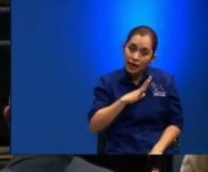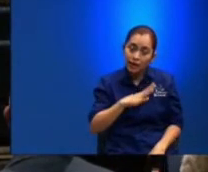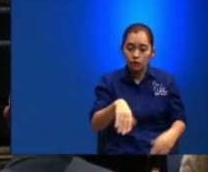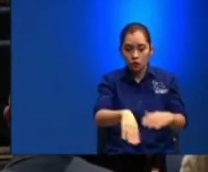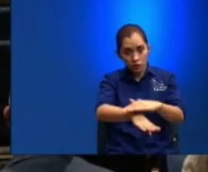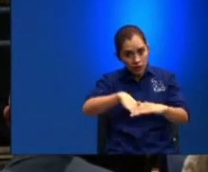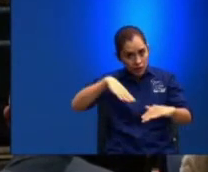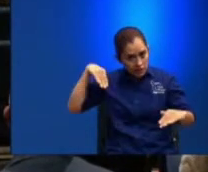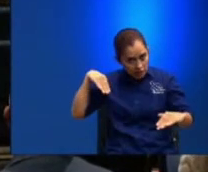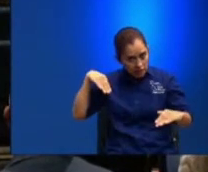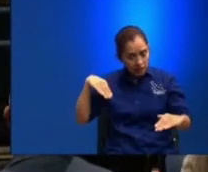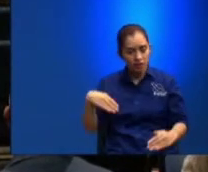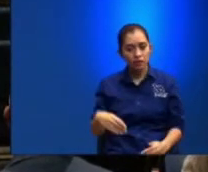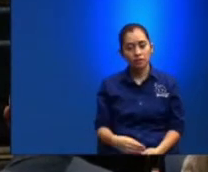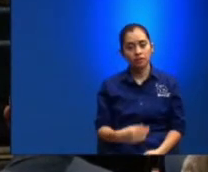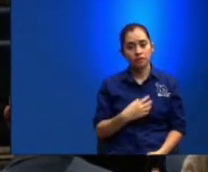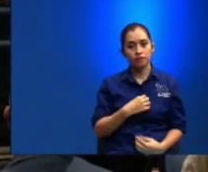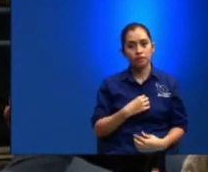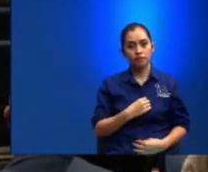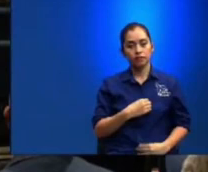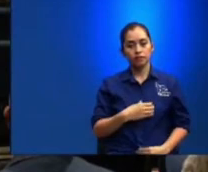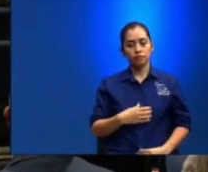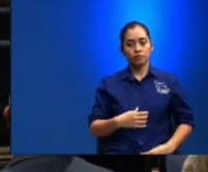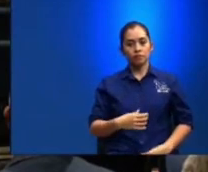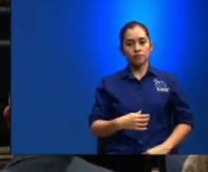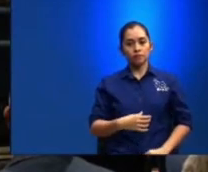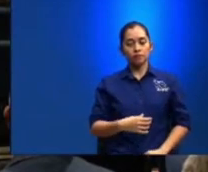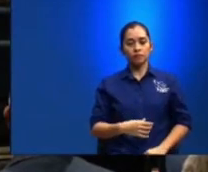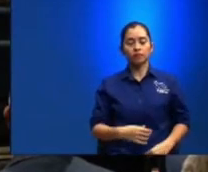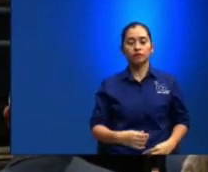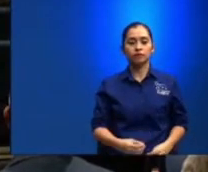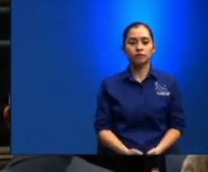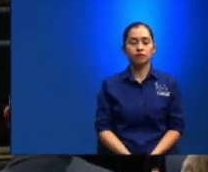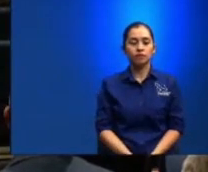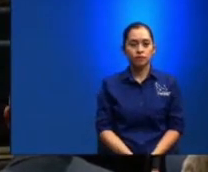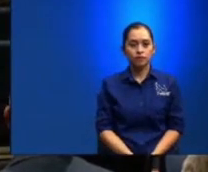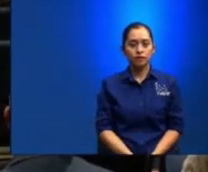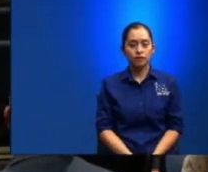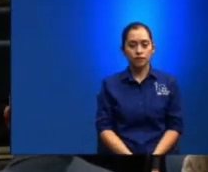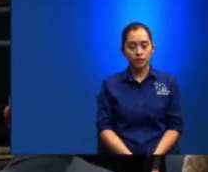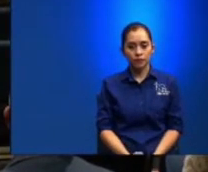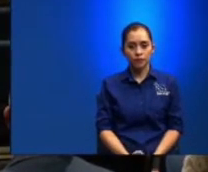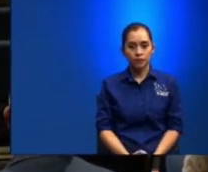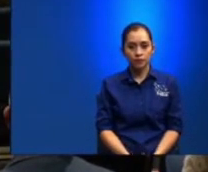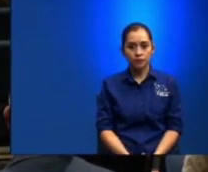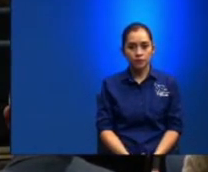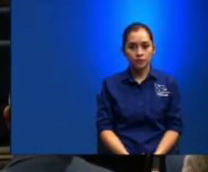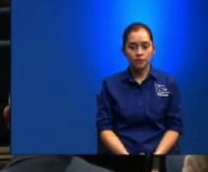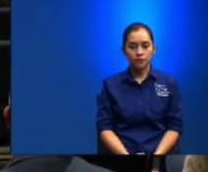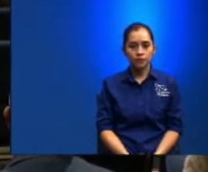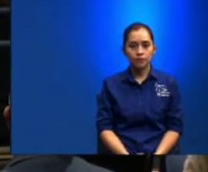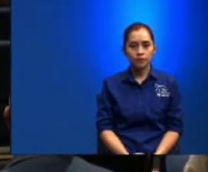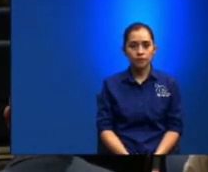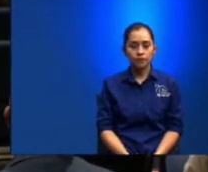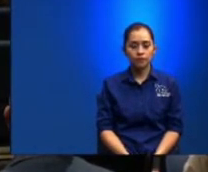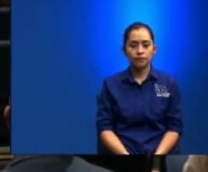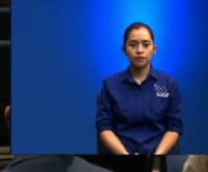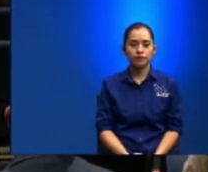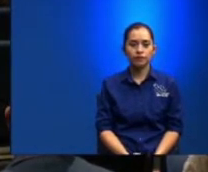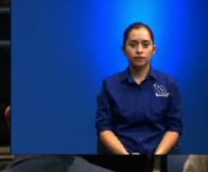aquí a 40 días el planeta será destruido por favor esto es metafórico no estoy diciendo no